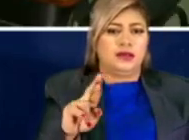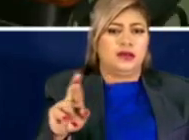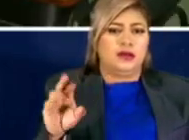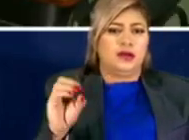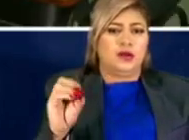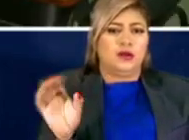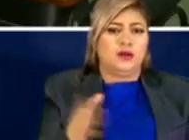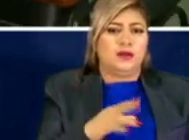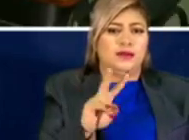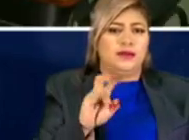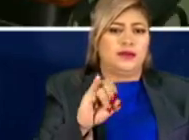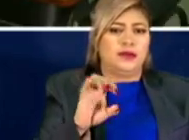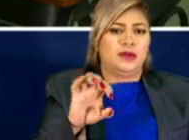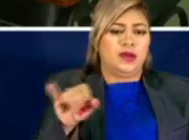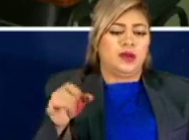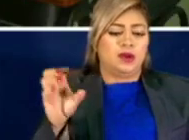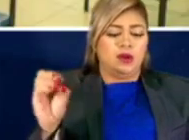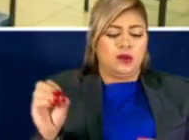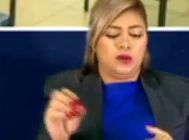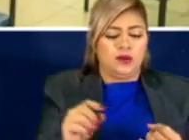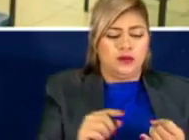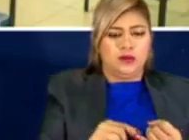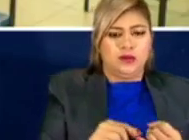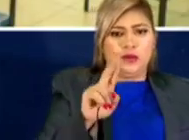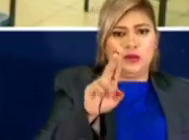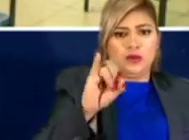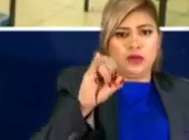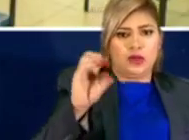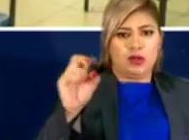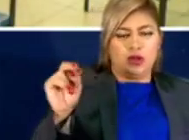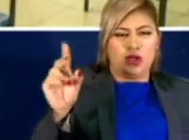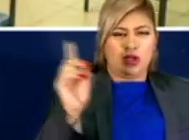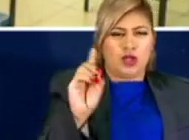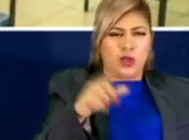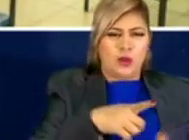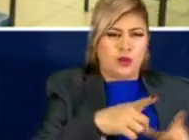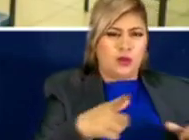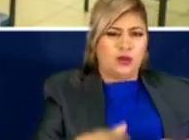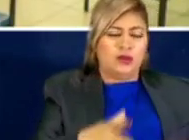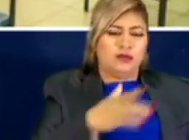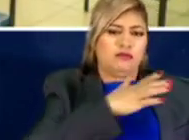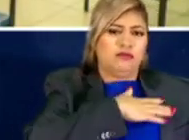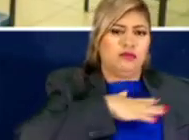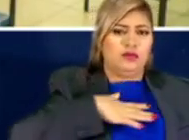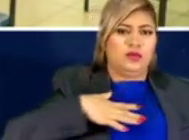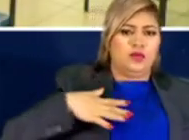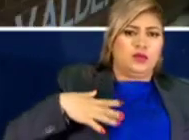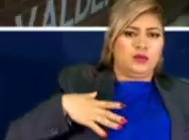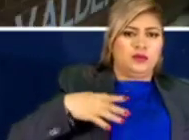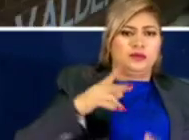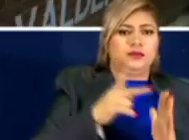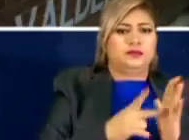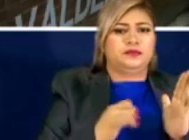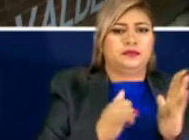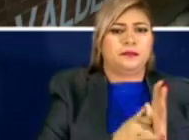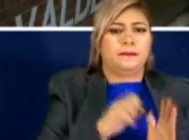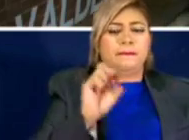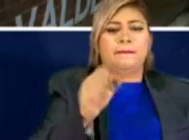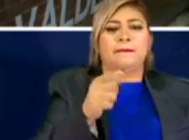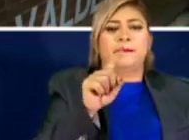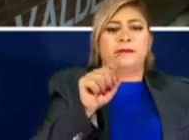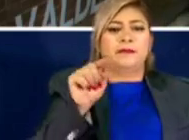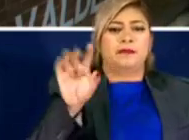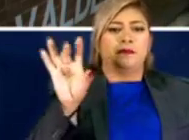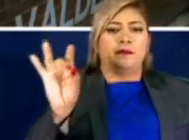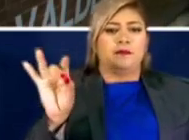Chorcha y La Unión en la comarca Nove Buglé, proyectos que suman una inversión de 11.8